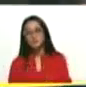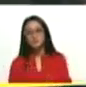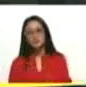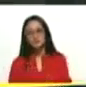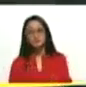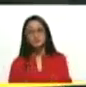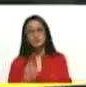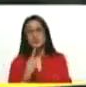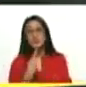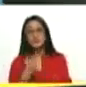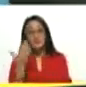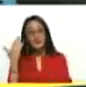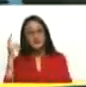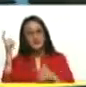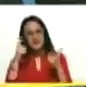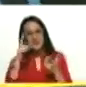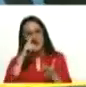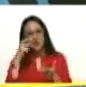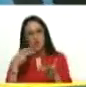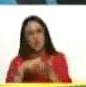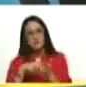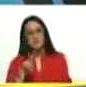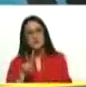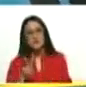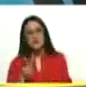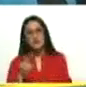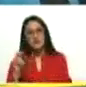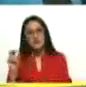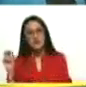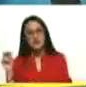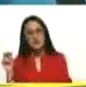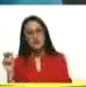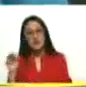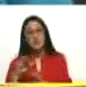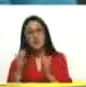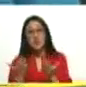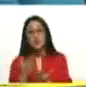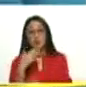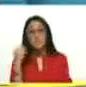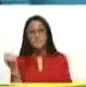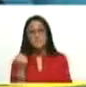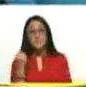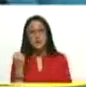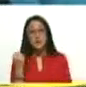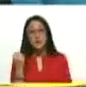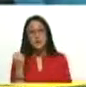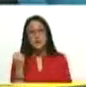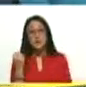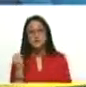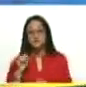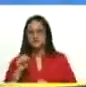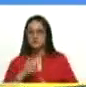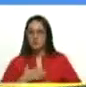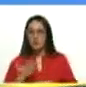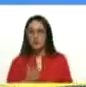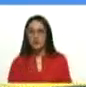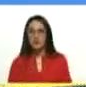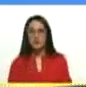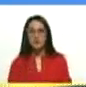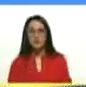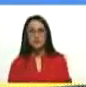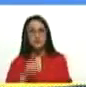Decía el comandante Chávez por el año 2000. Un mundo mejor es posible.